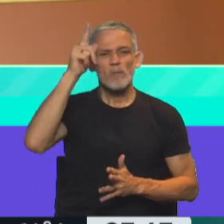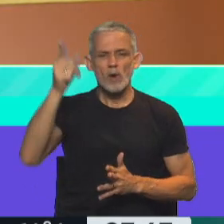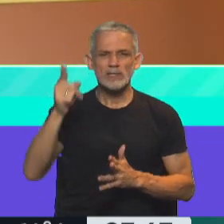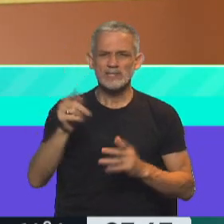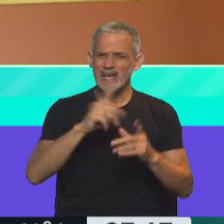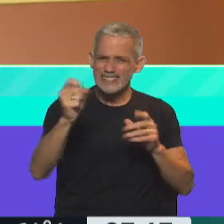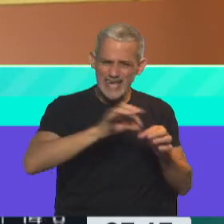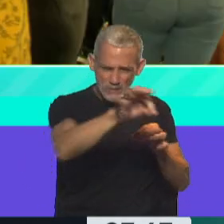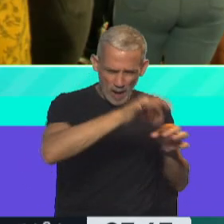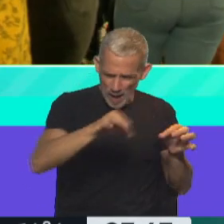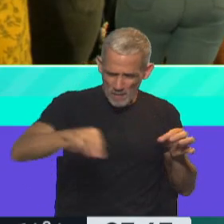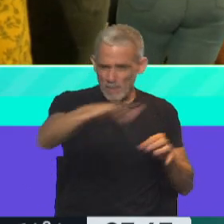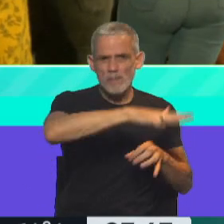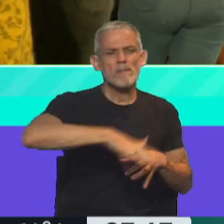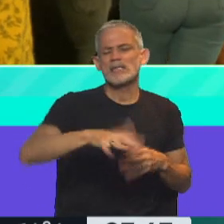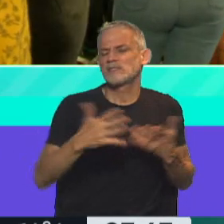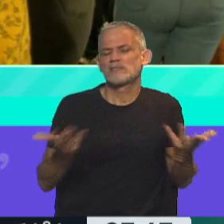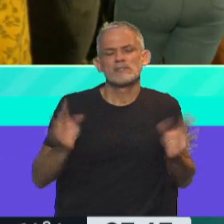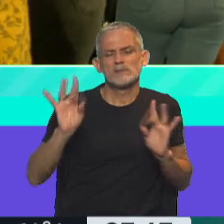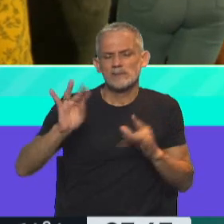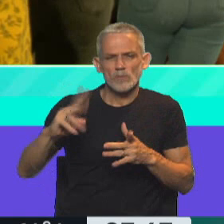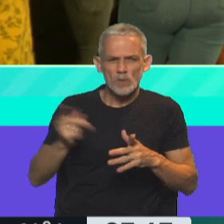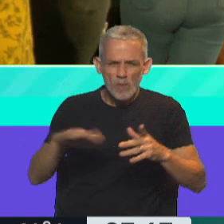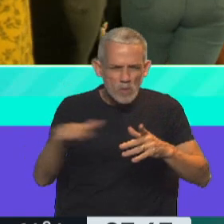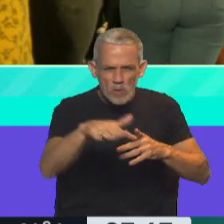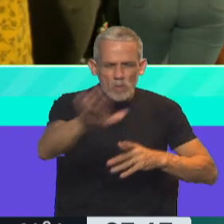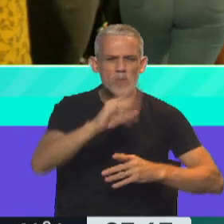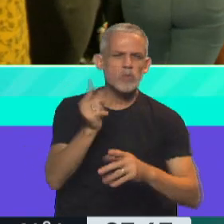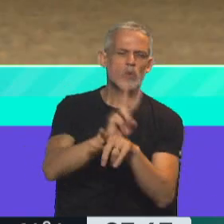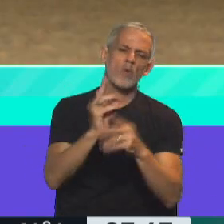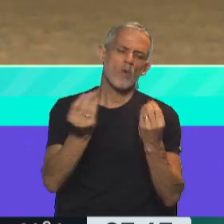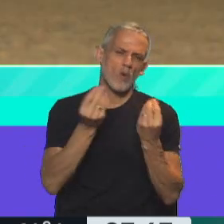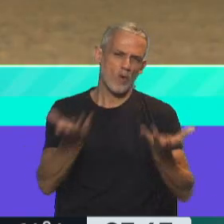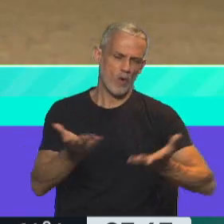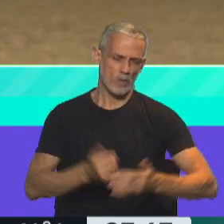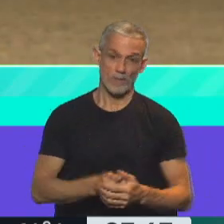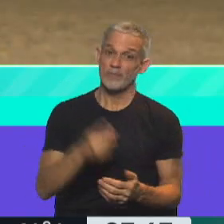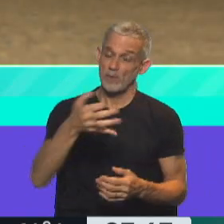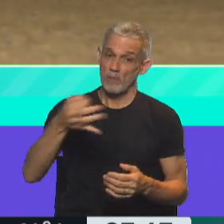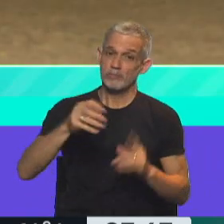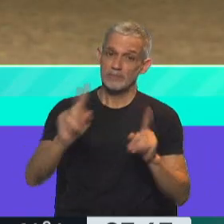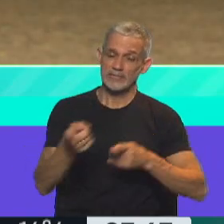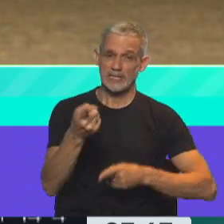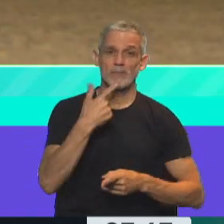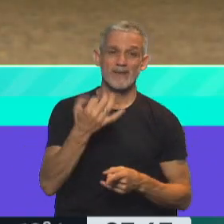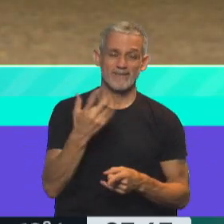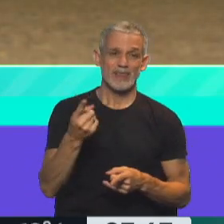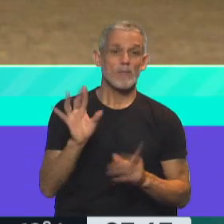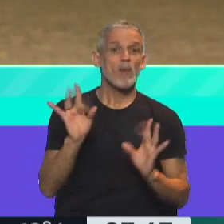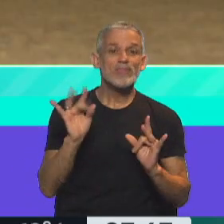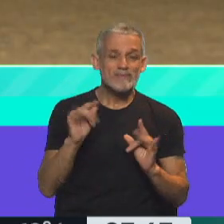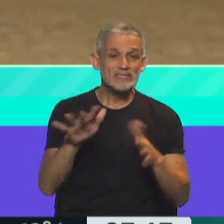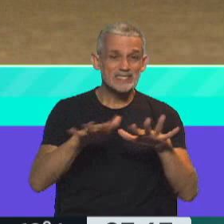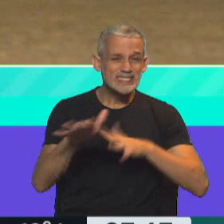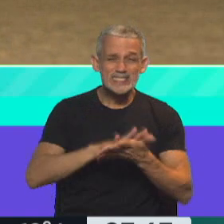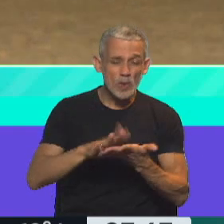100 manzanas para realizar patrullajes de manera preventiva, pero también es cierto que es tan compleja la situación